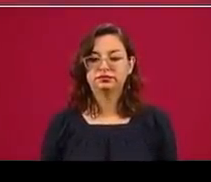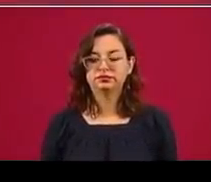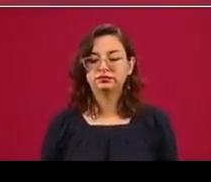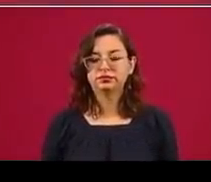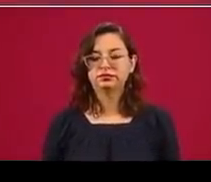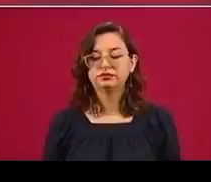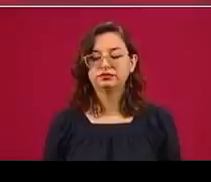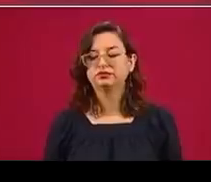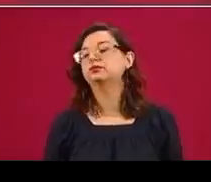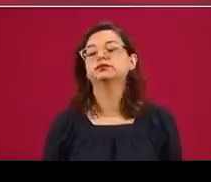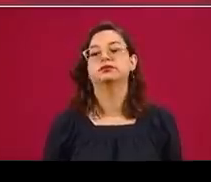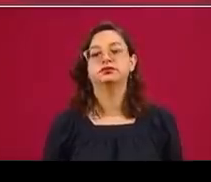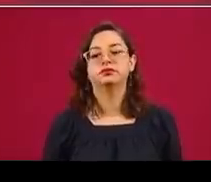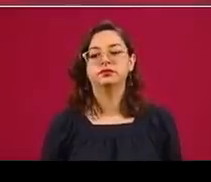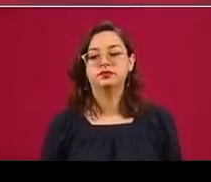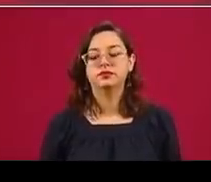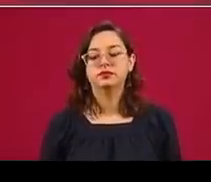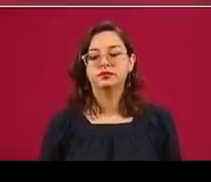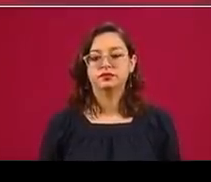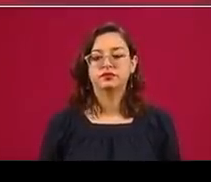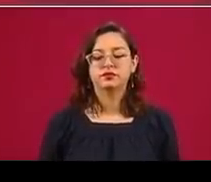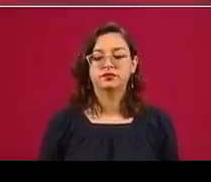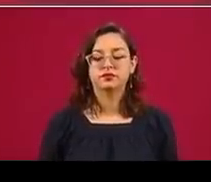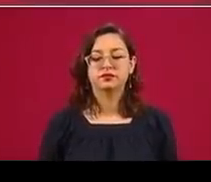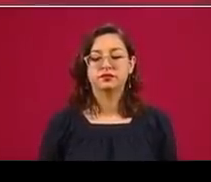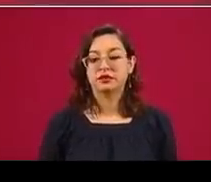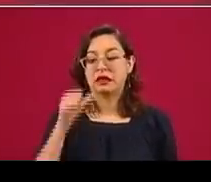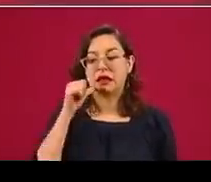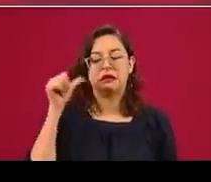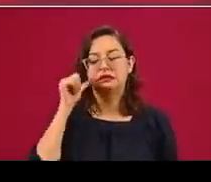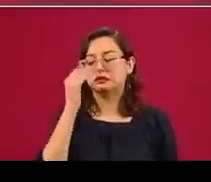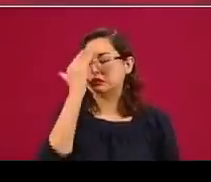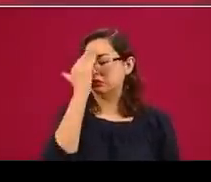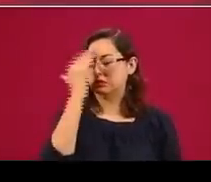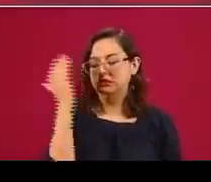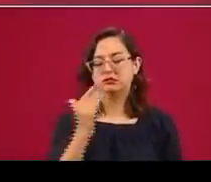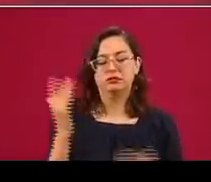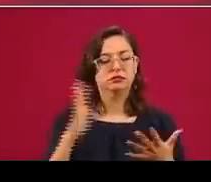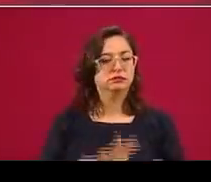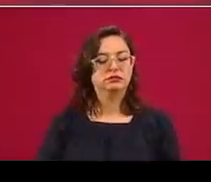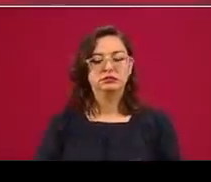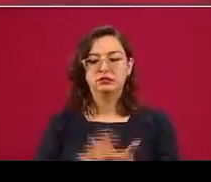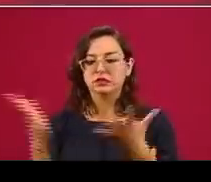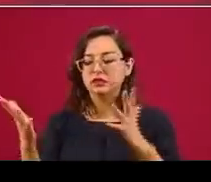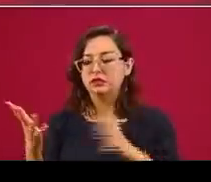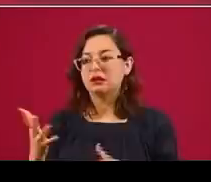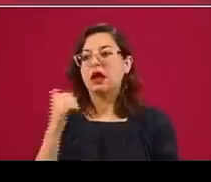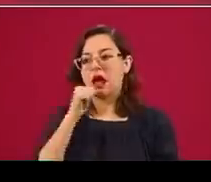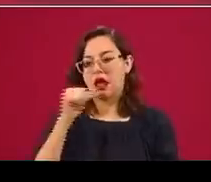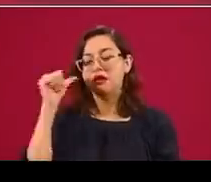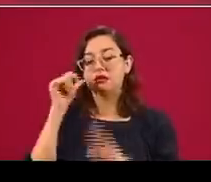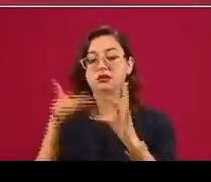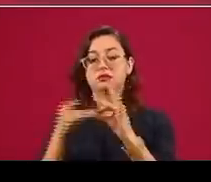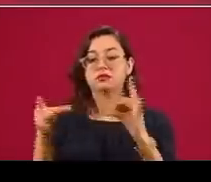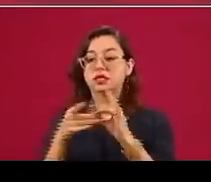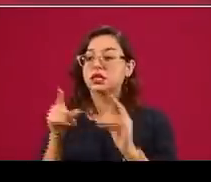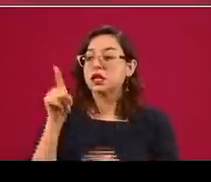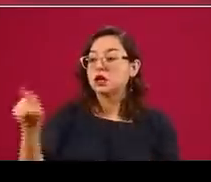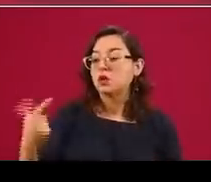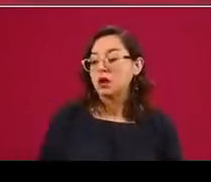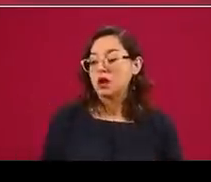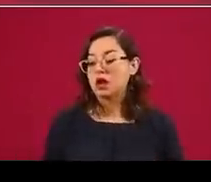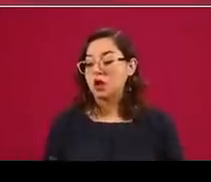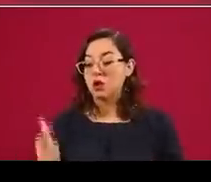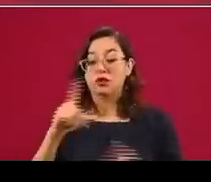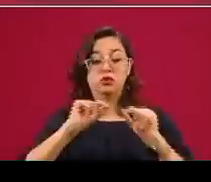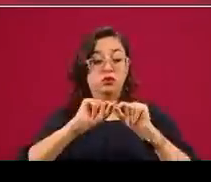lo que hablábamos, por ejemplo, de tenemos un promedio de 11-12% de homicidios en Guanajuato, del